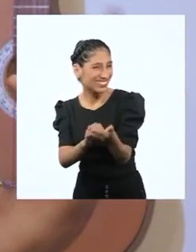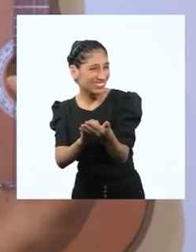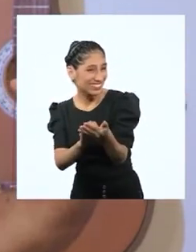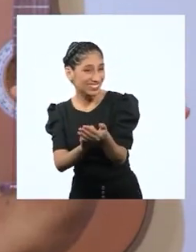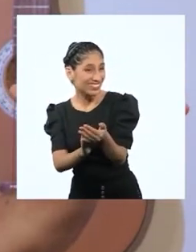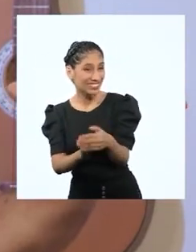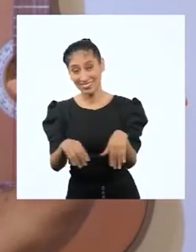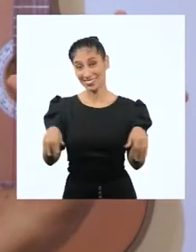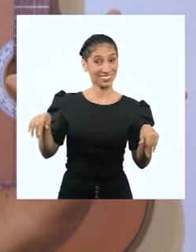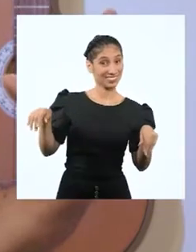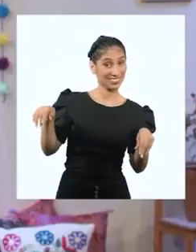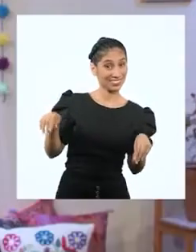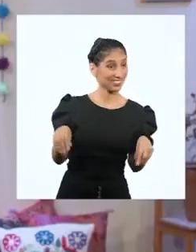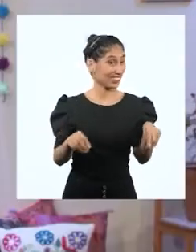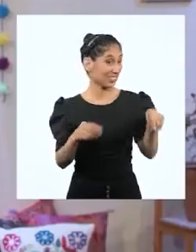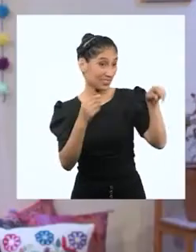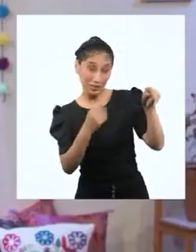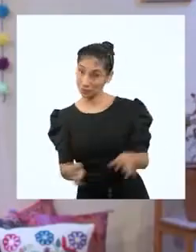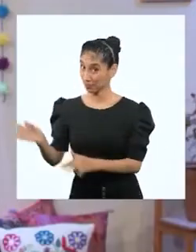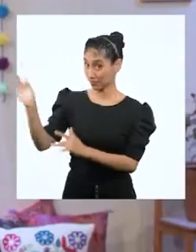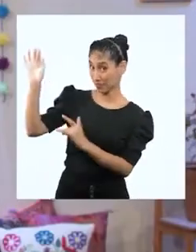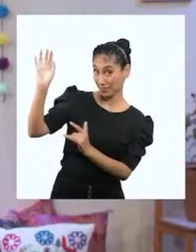¡Música de nuevo!